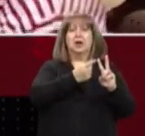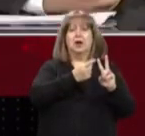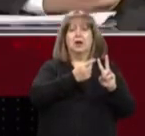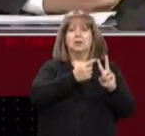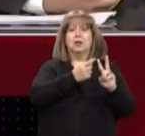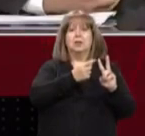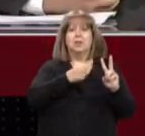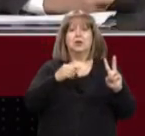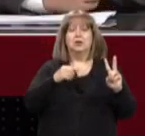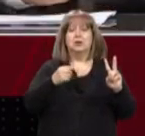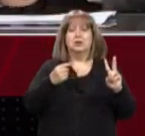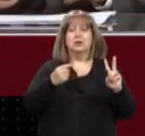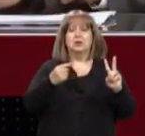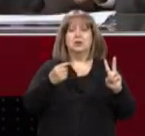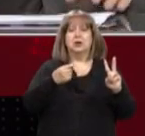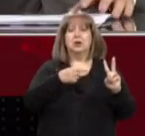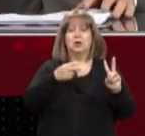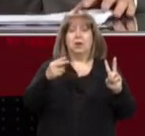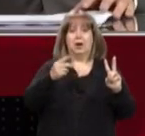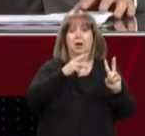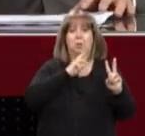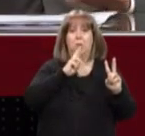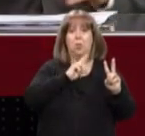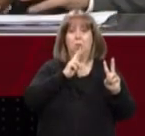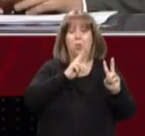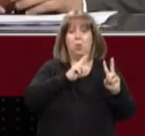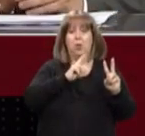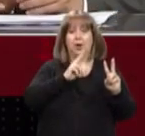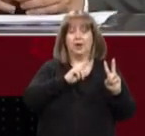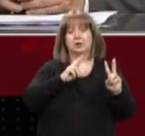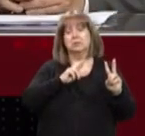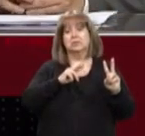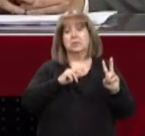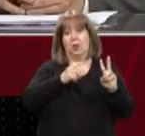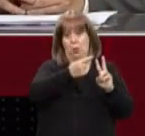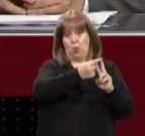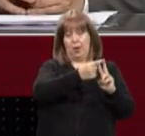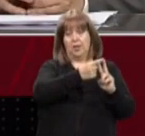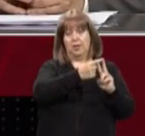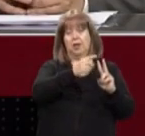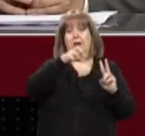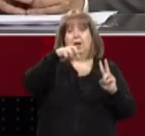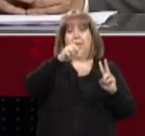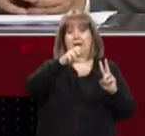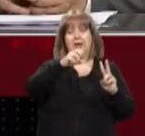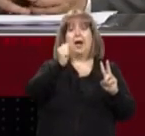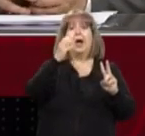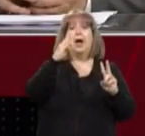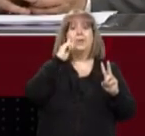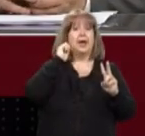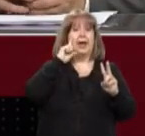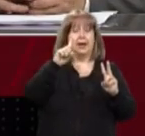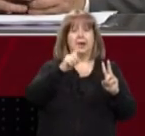le guiñó un ojo y le sonrió. Sí, fue la última. Yo fui el último, la de La Páez, sí. Yo fui